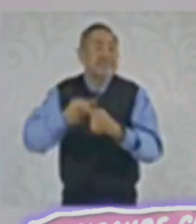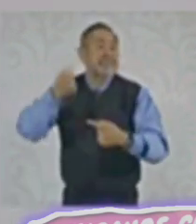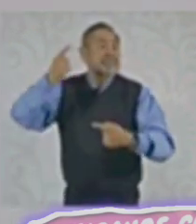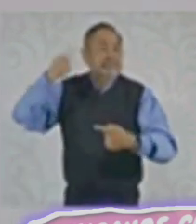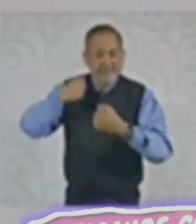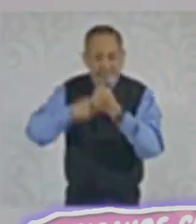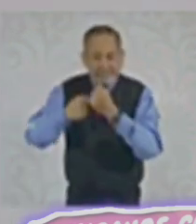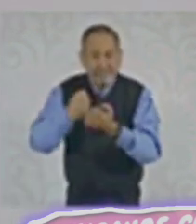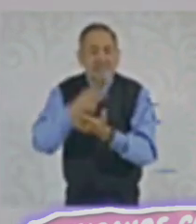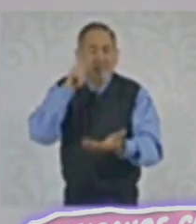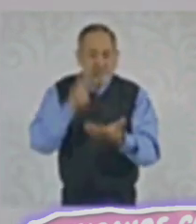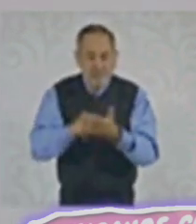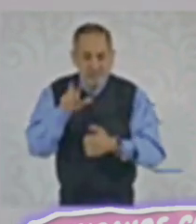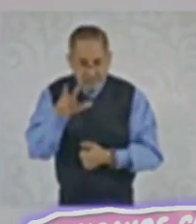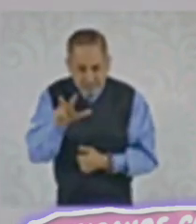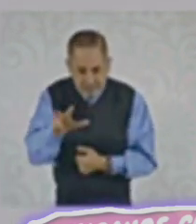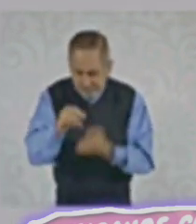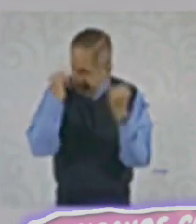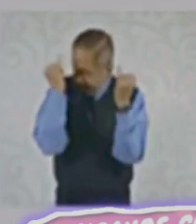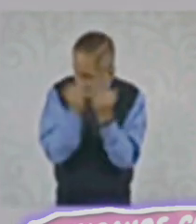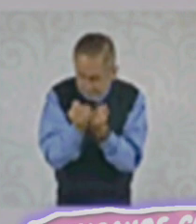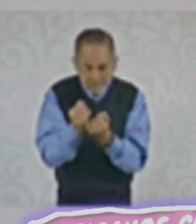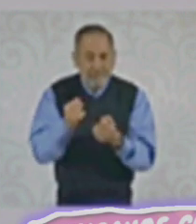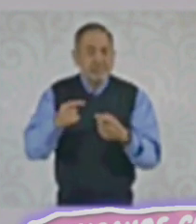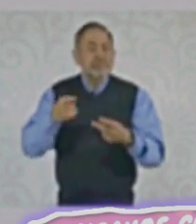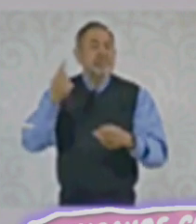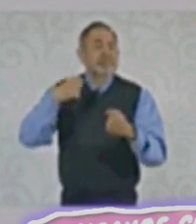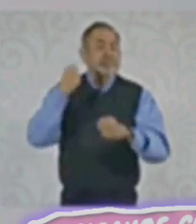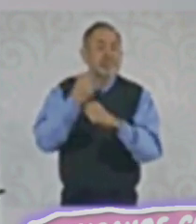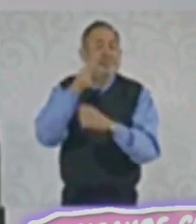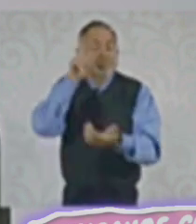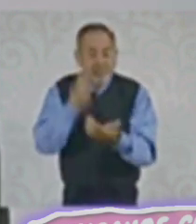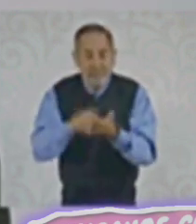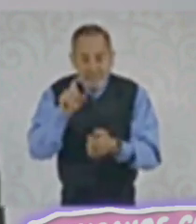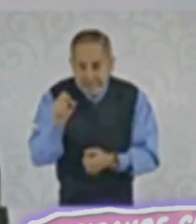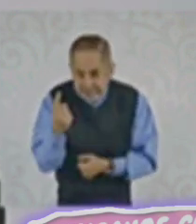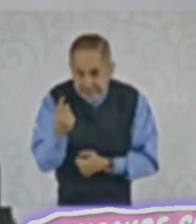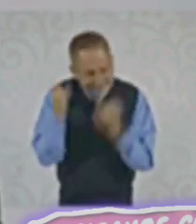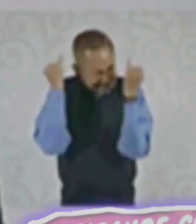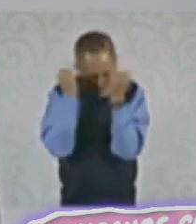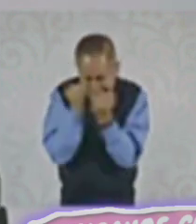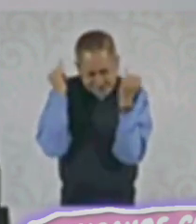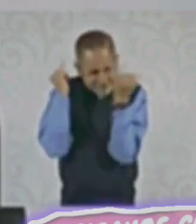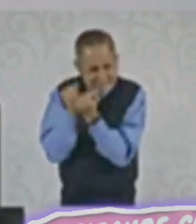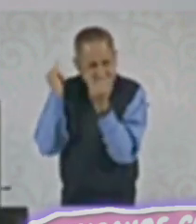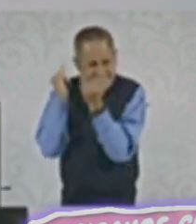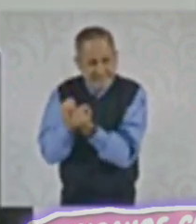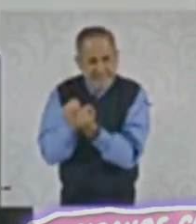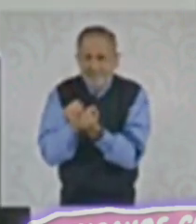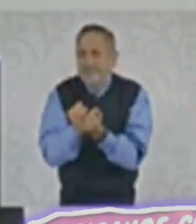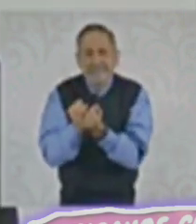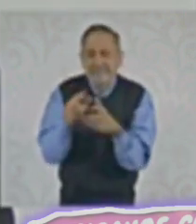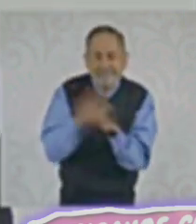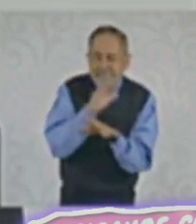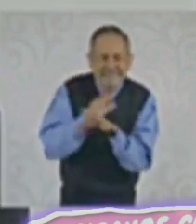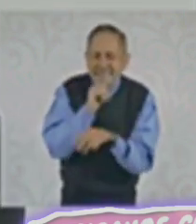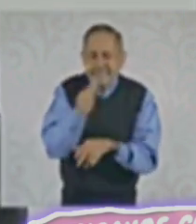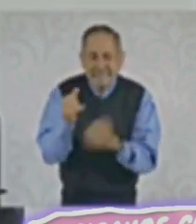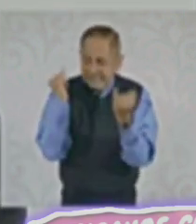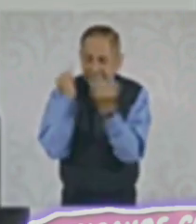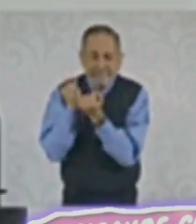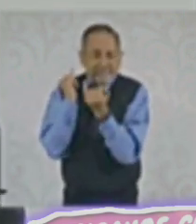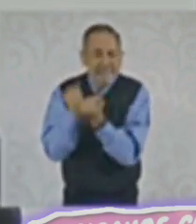2018, igual que se hizo en el 2021, igualito, igualito, igualito.